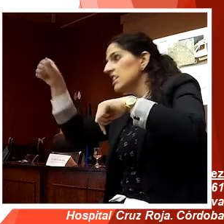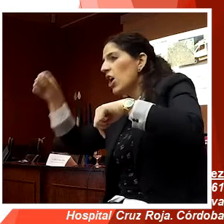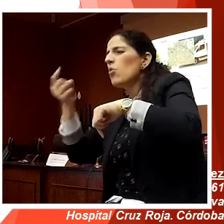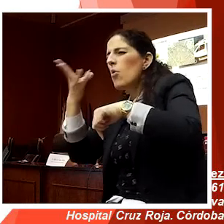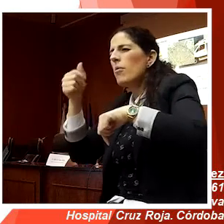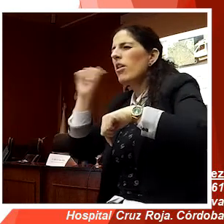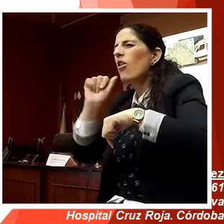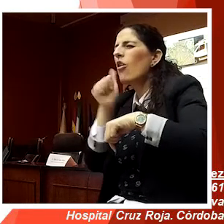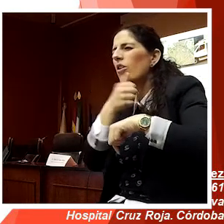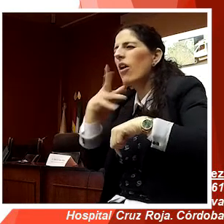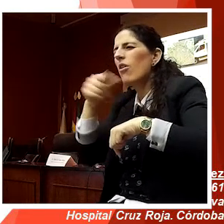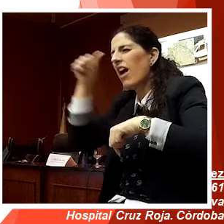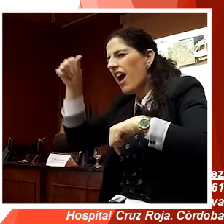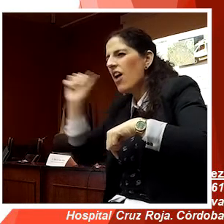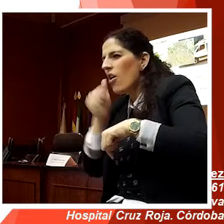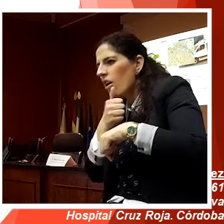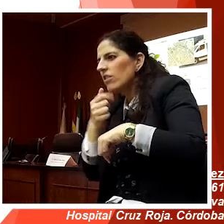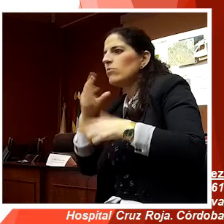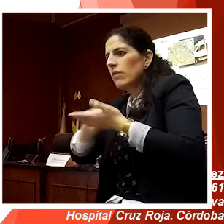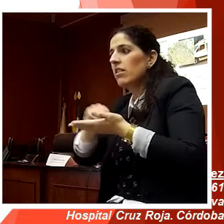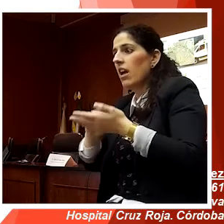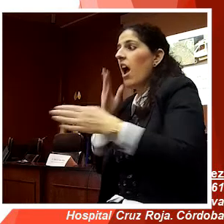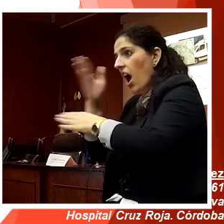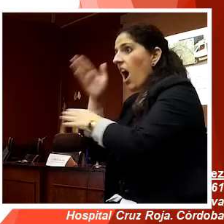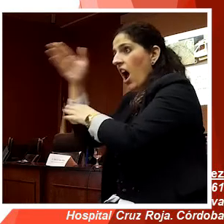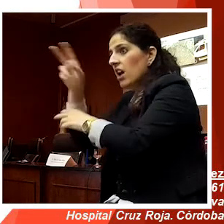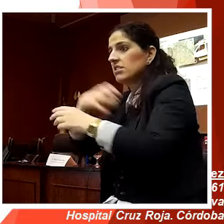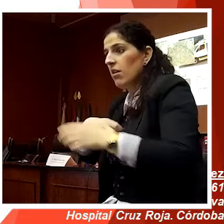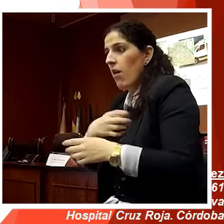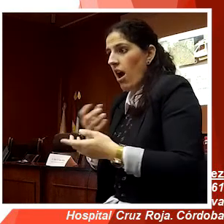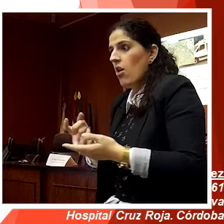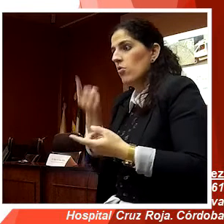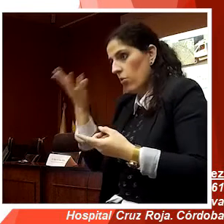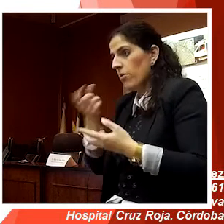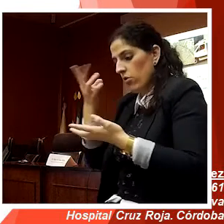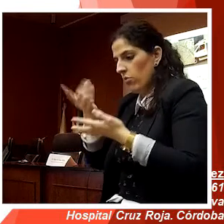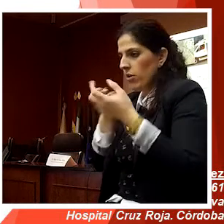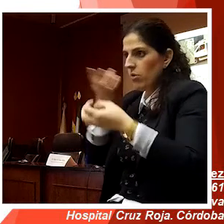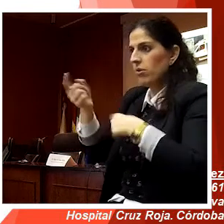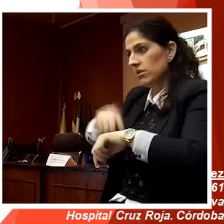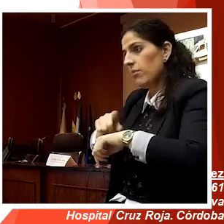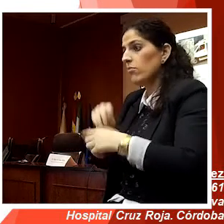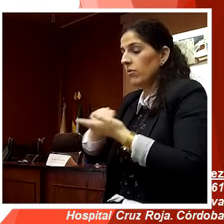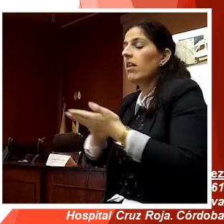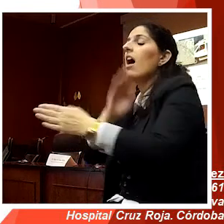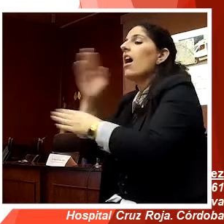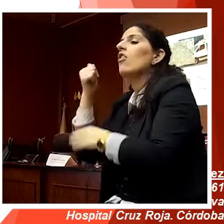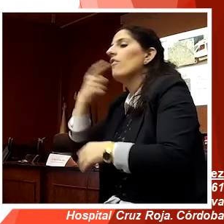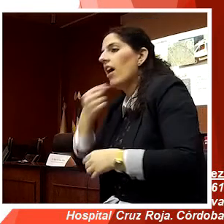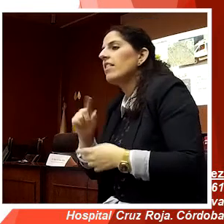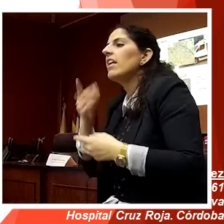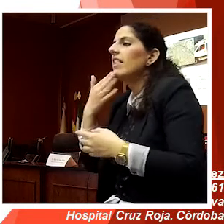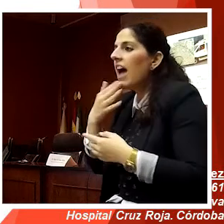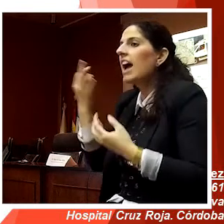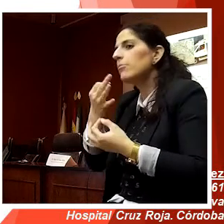clave del telefonillo, el 335. Imaginaros todos los días, todo el día así, números, tiempo, edad, lo que le pasa al